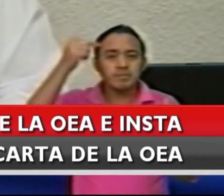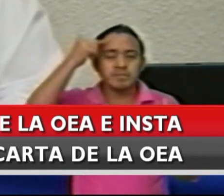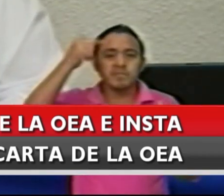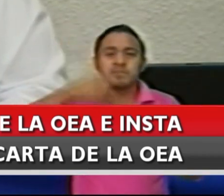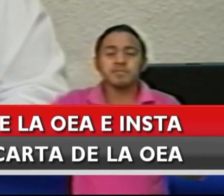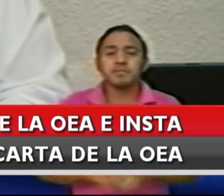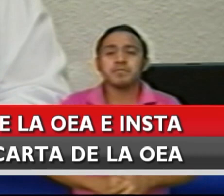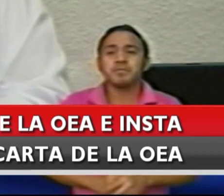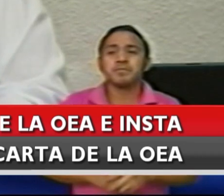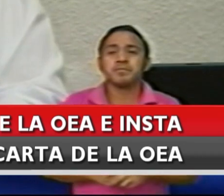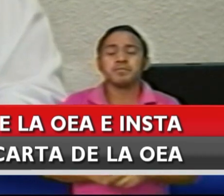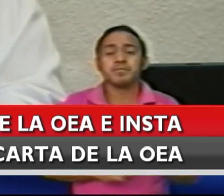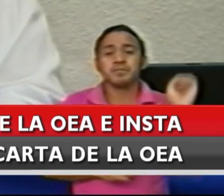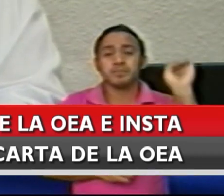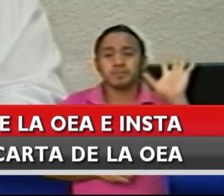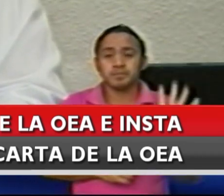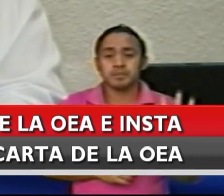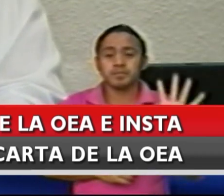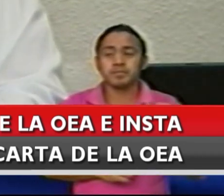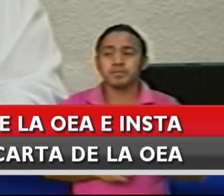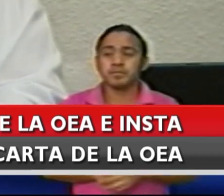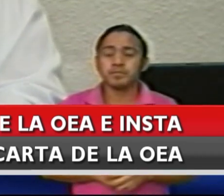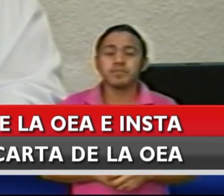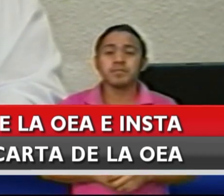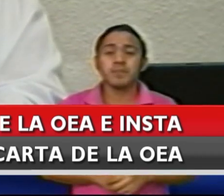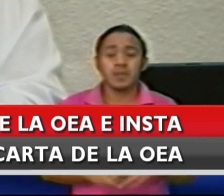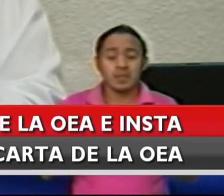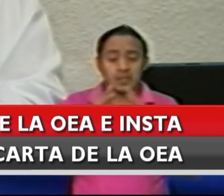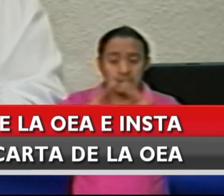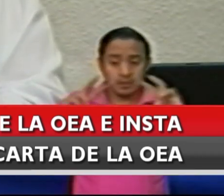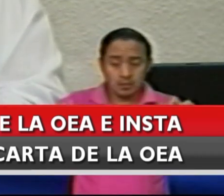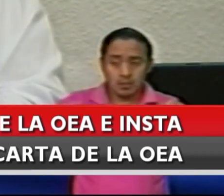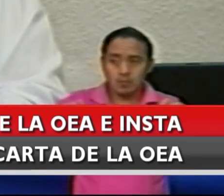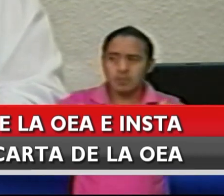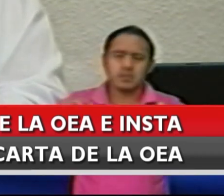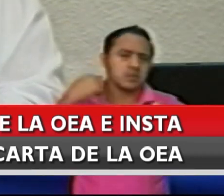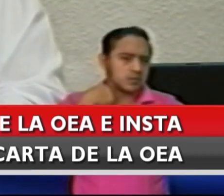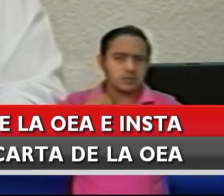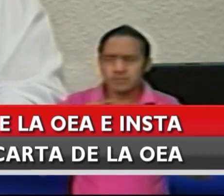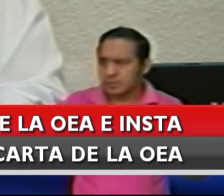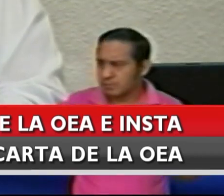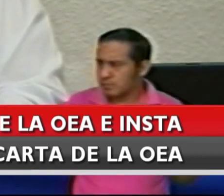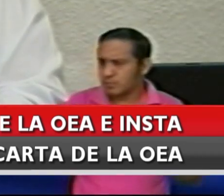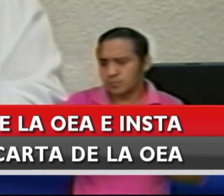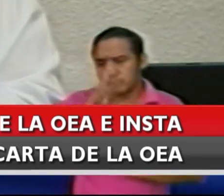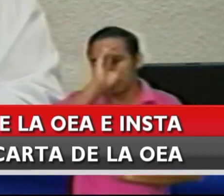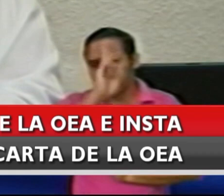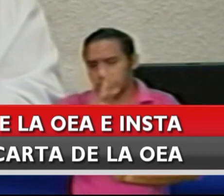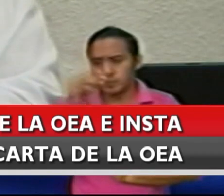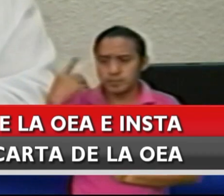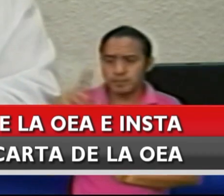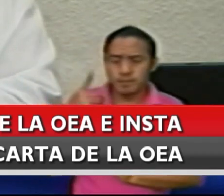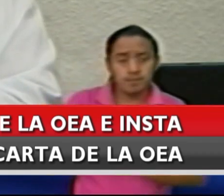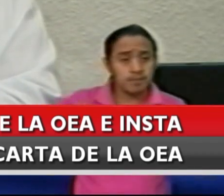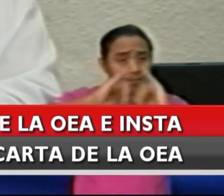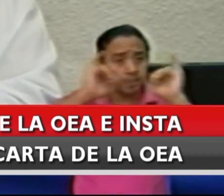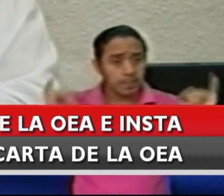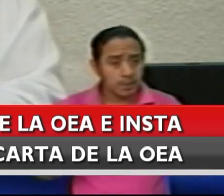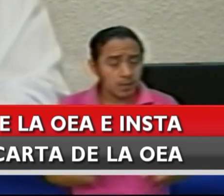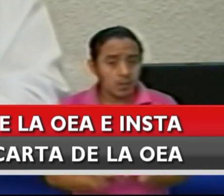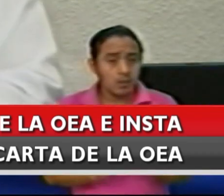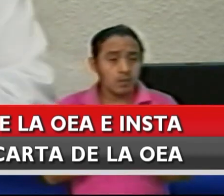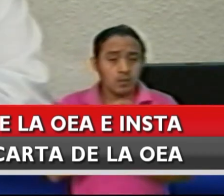subordinado. Cinco, que Nicaragua históricamente ha promovido y respetado el derecho internacional y sus